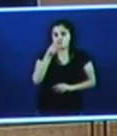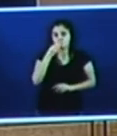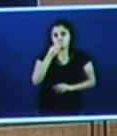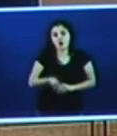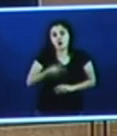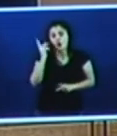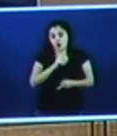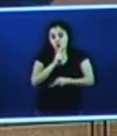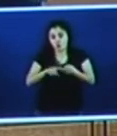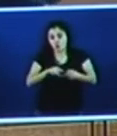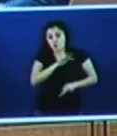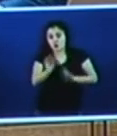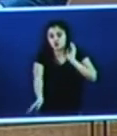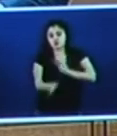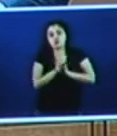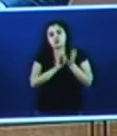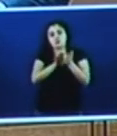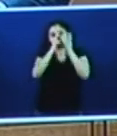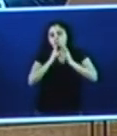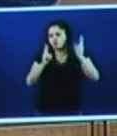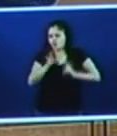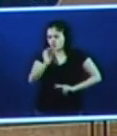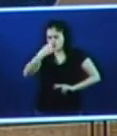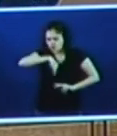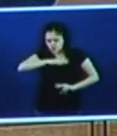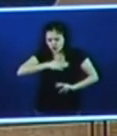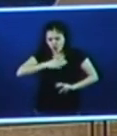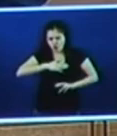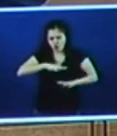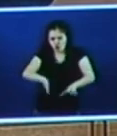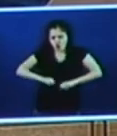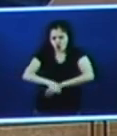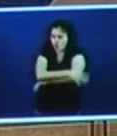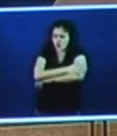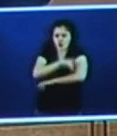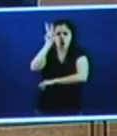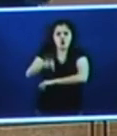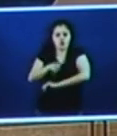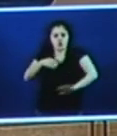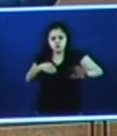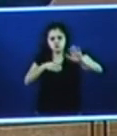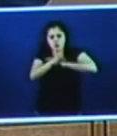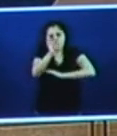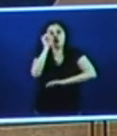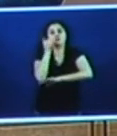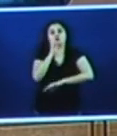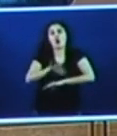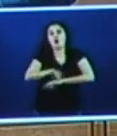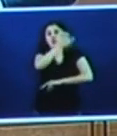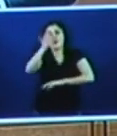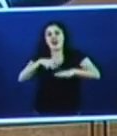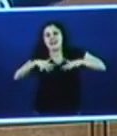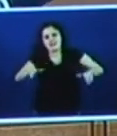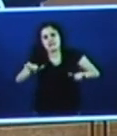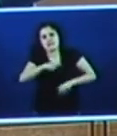caso, nesta desilatura, na mentras teñemos responsabilidade, non será intervida por ninguna institución, nin europea, nin española.